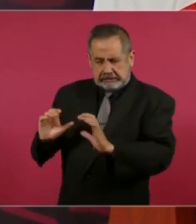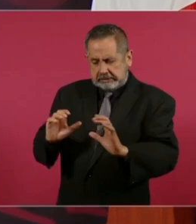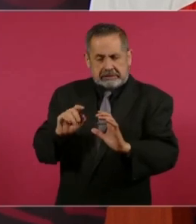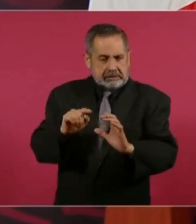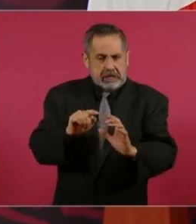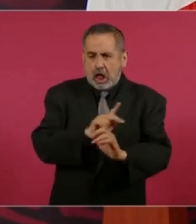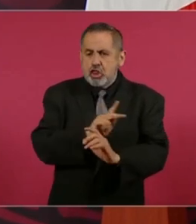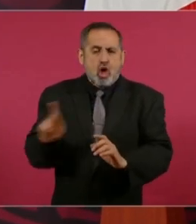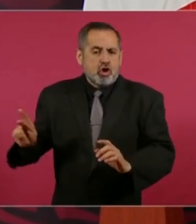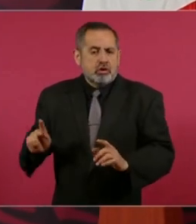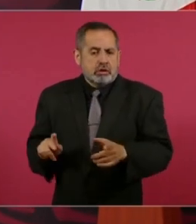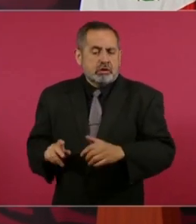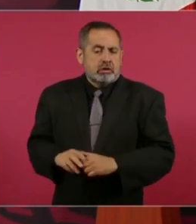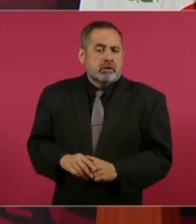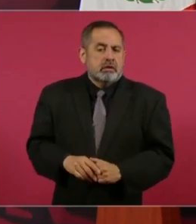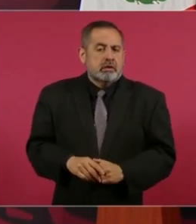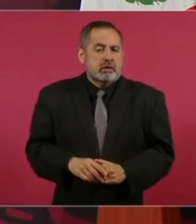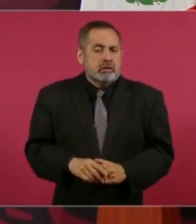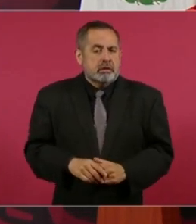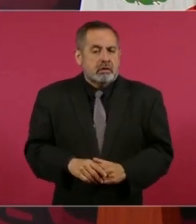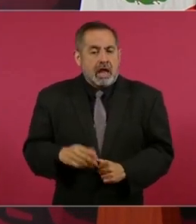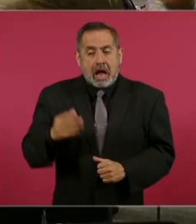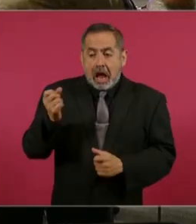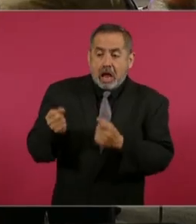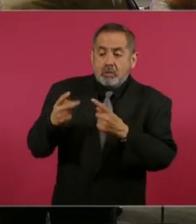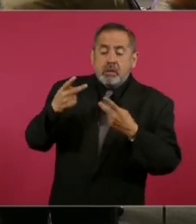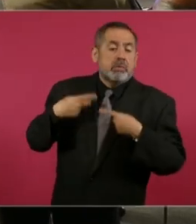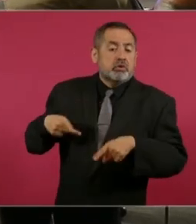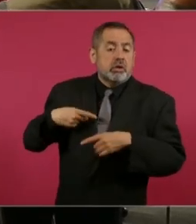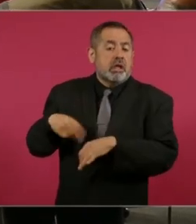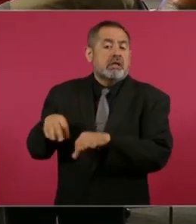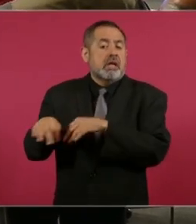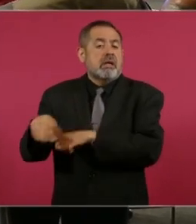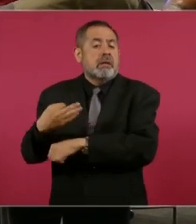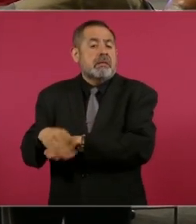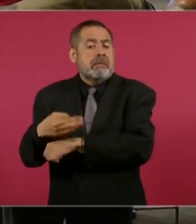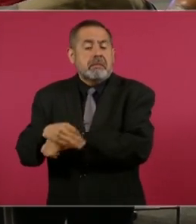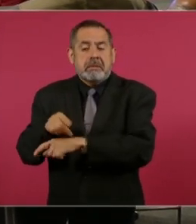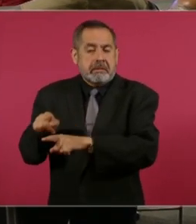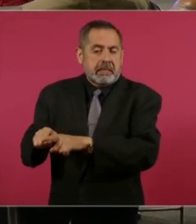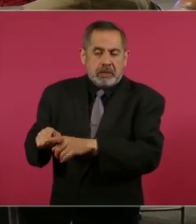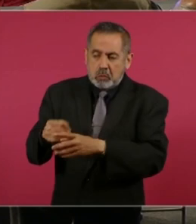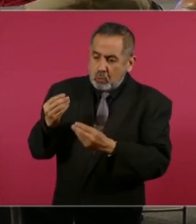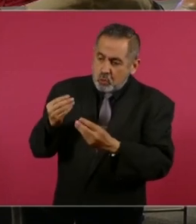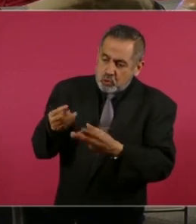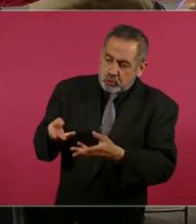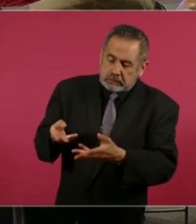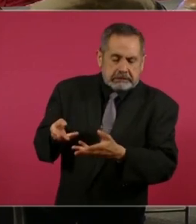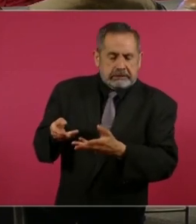que había transitorios, esto también